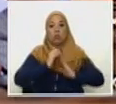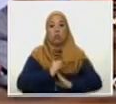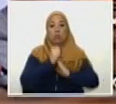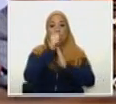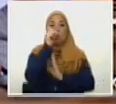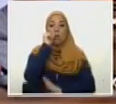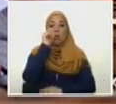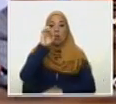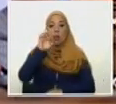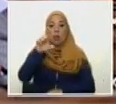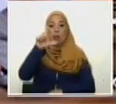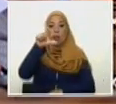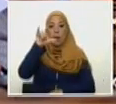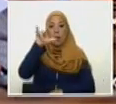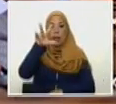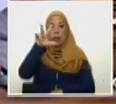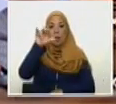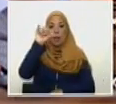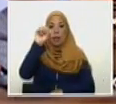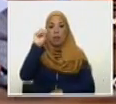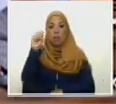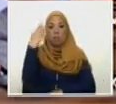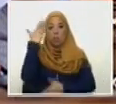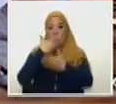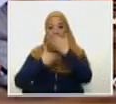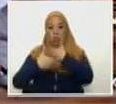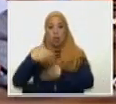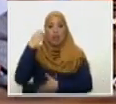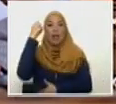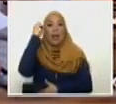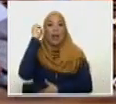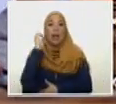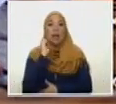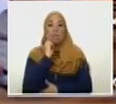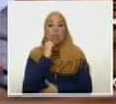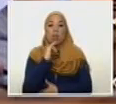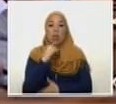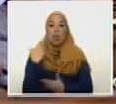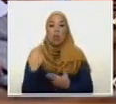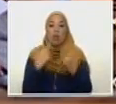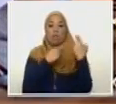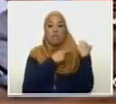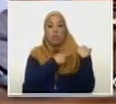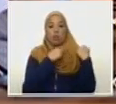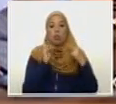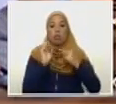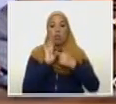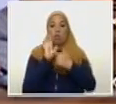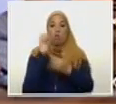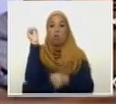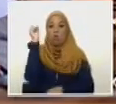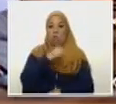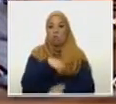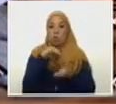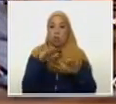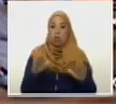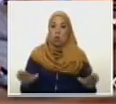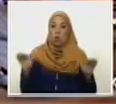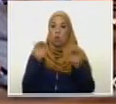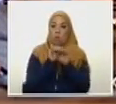el nombre de Elvis Eduardo Amoroso para ser designado al frente de esta responsabilidad, propuesta que resultó aprobada por